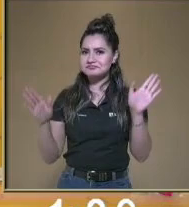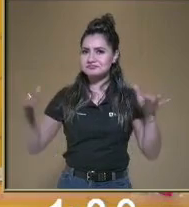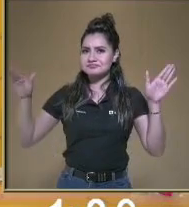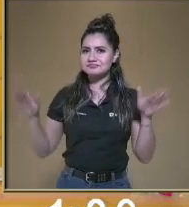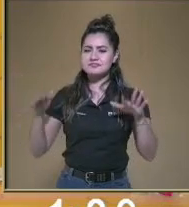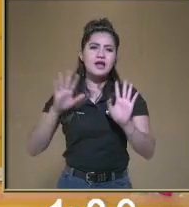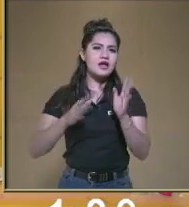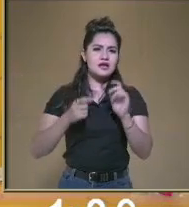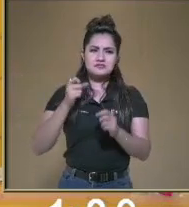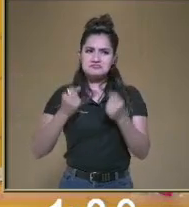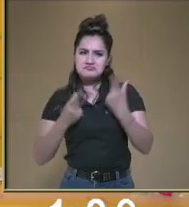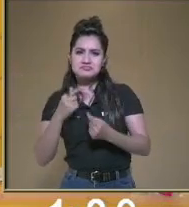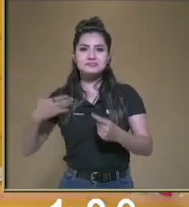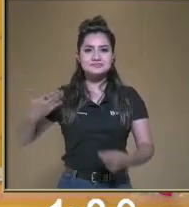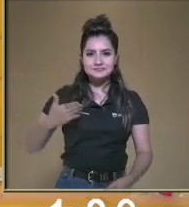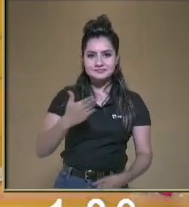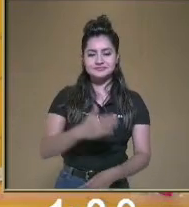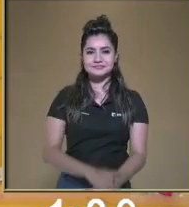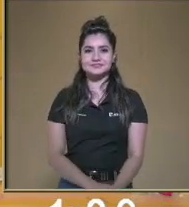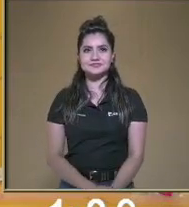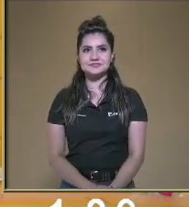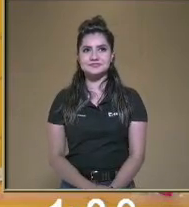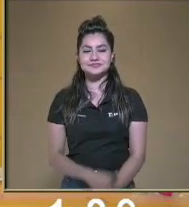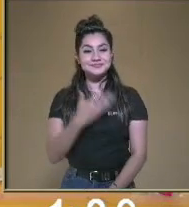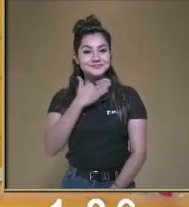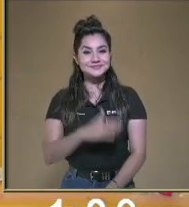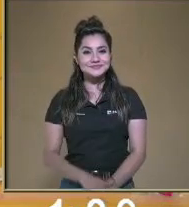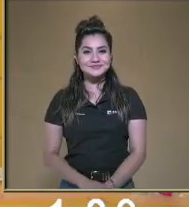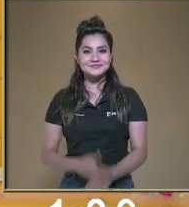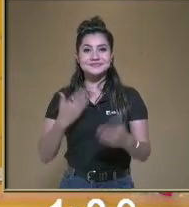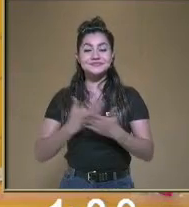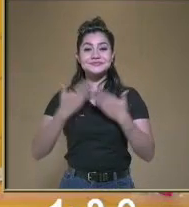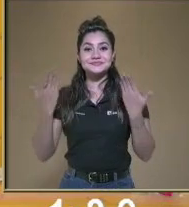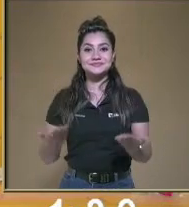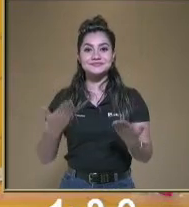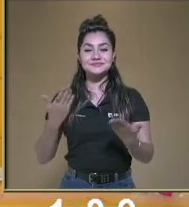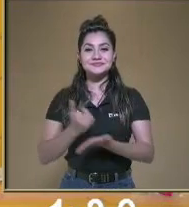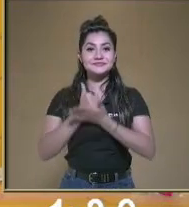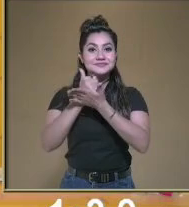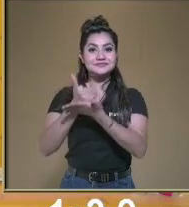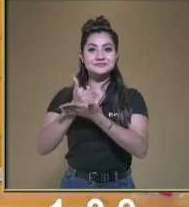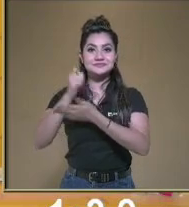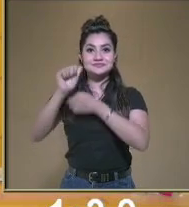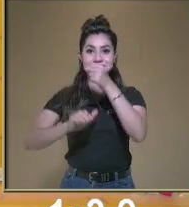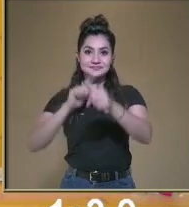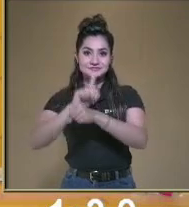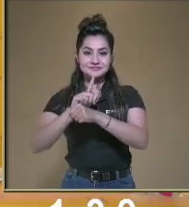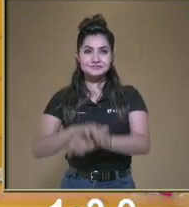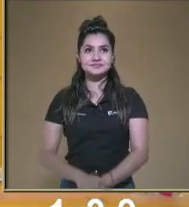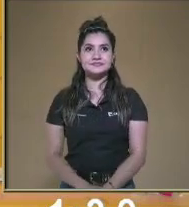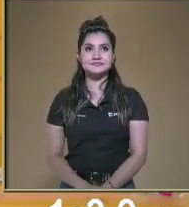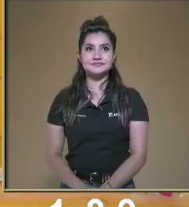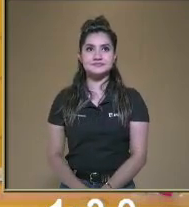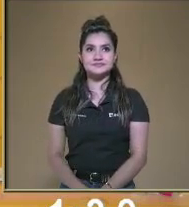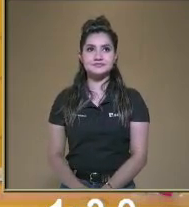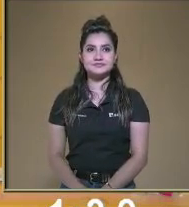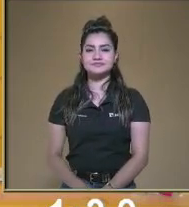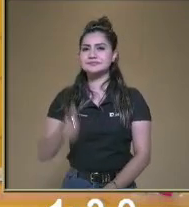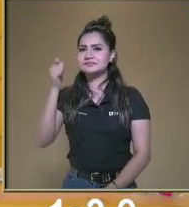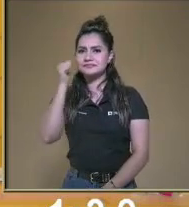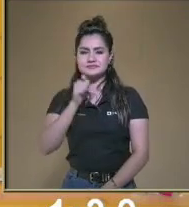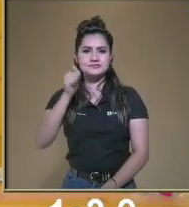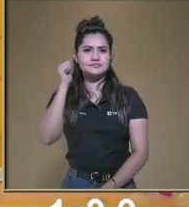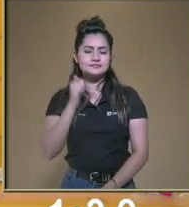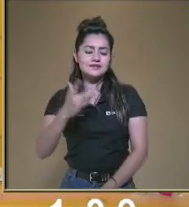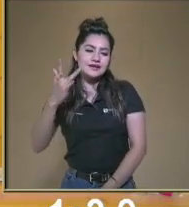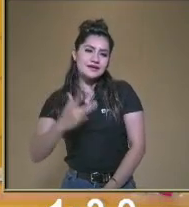algunos peces. Y pues bueno, vamos a decir que el bienestar animal es algo que nos hace, que les tiene que hacer sentir bien